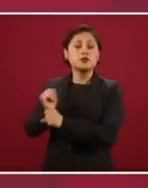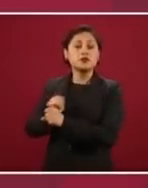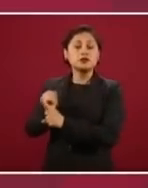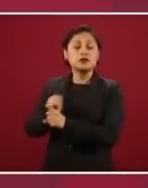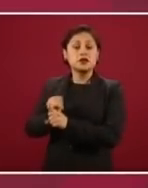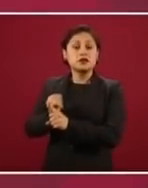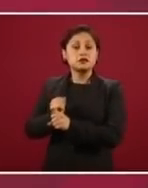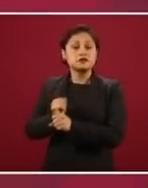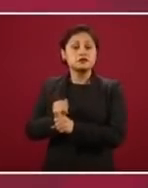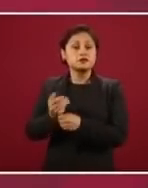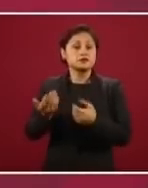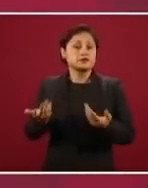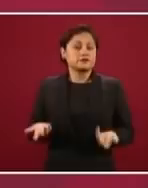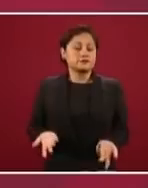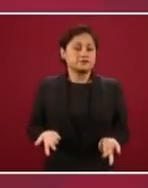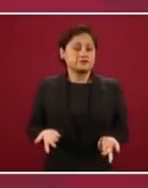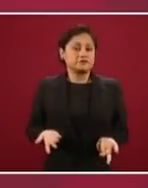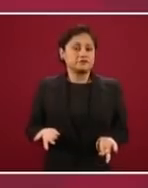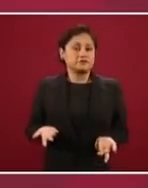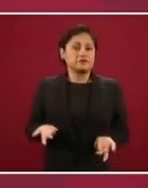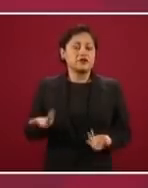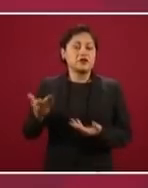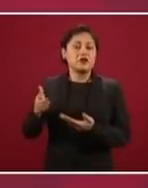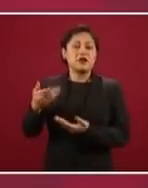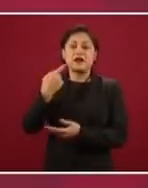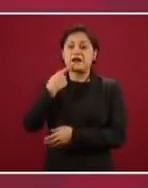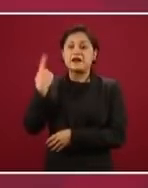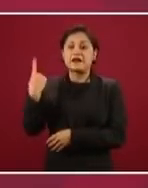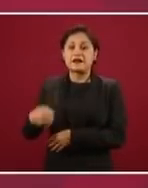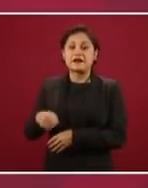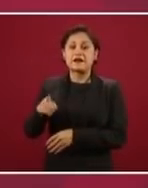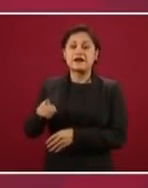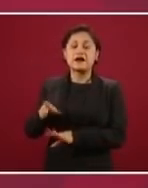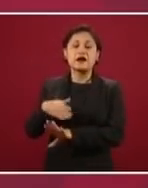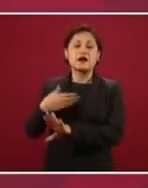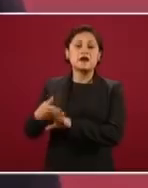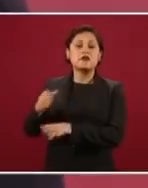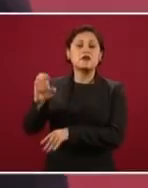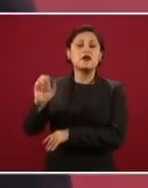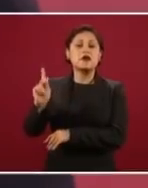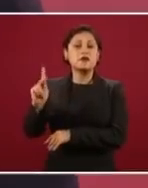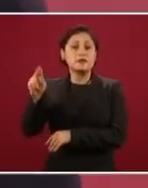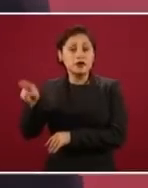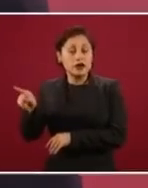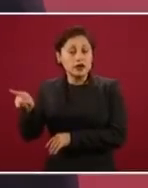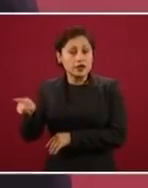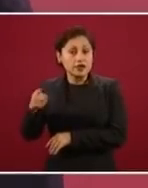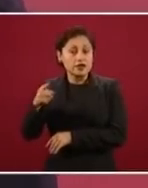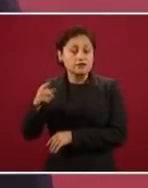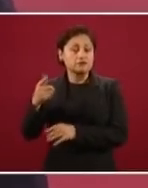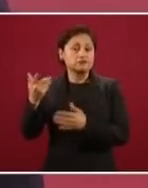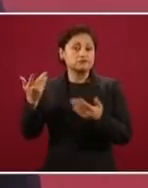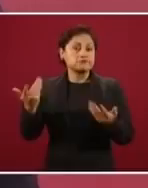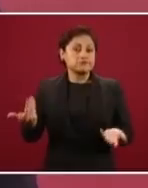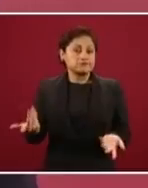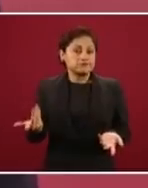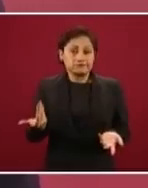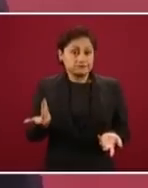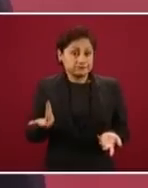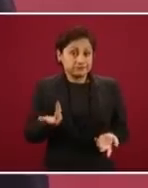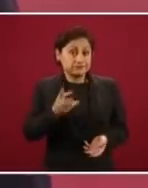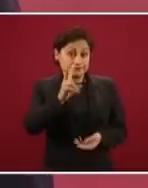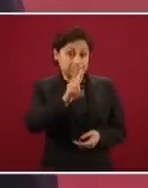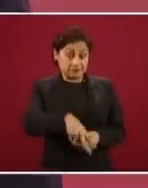el ex-presidente peña pues así es porque ya no nos corresponde